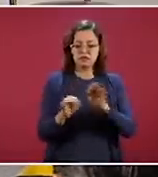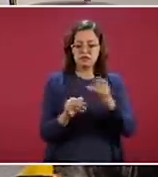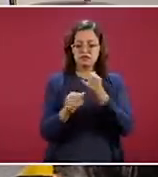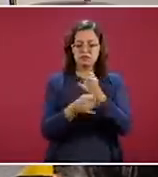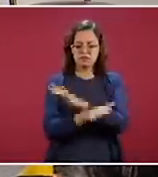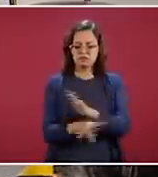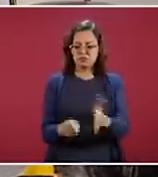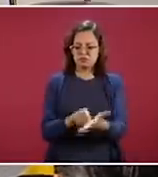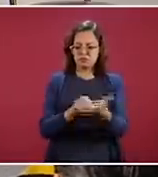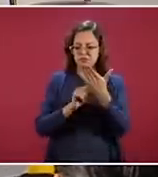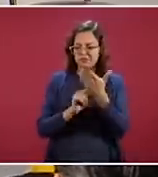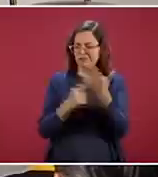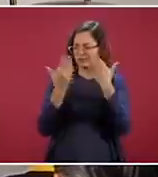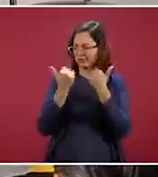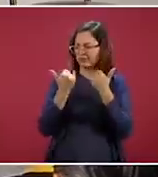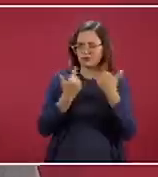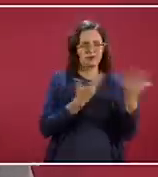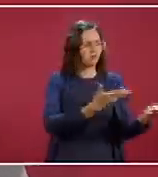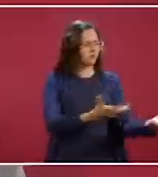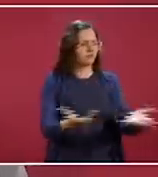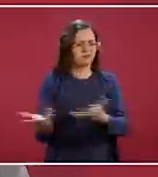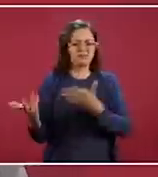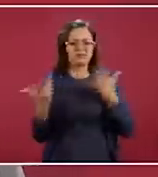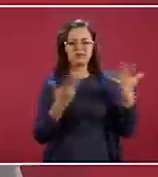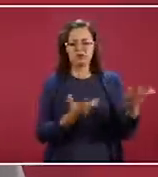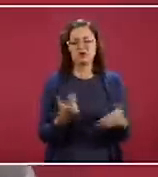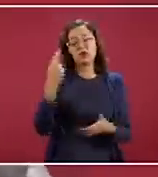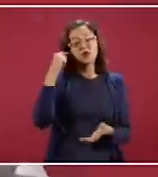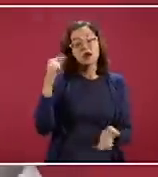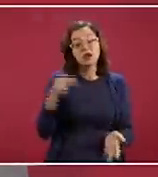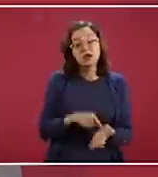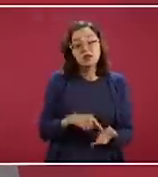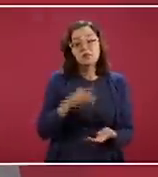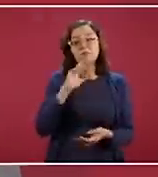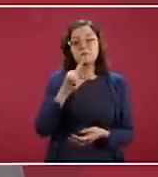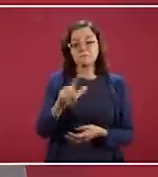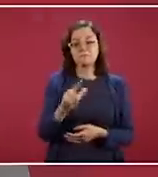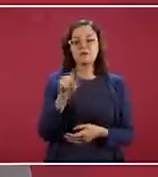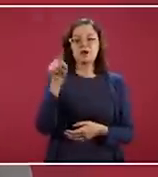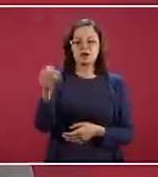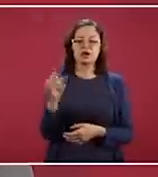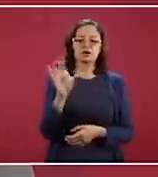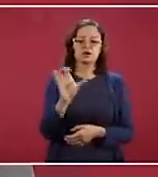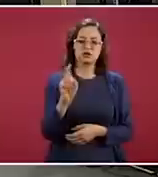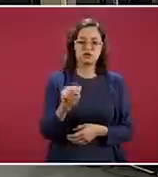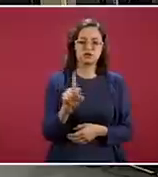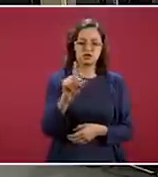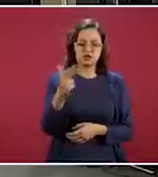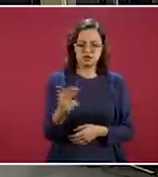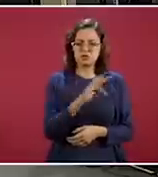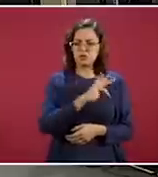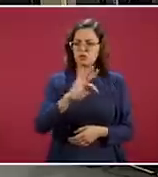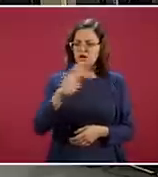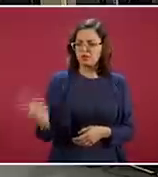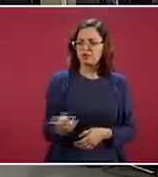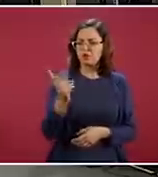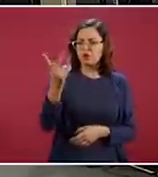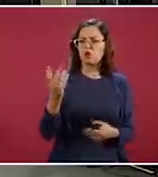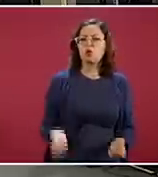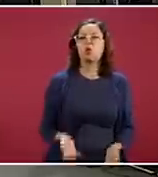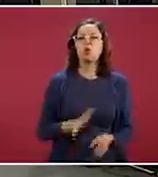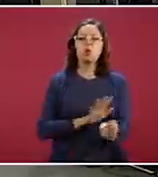proponiendo es inexistente, pero yo creo es mejor preguntar a la Comisión Nacional de Derechos Humanos cuál